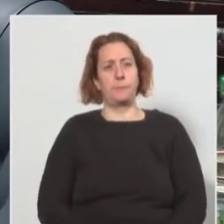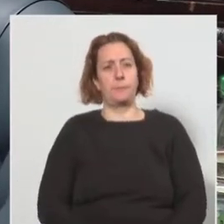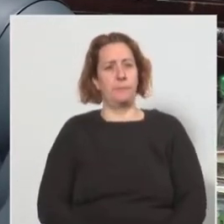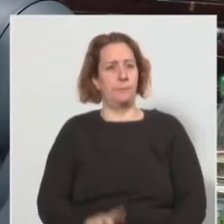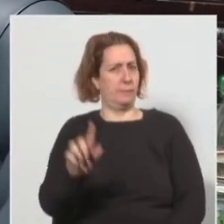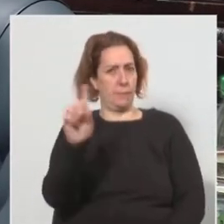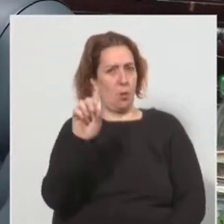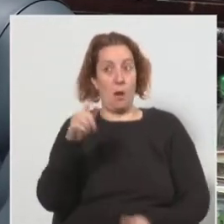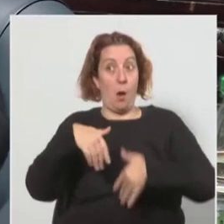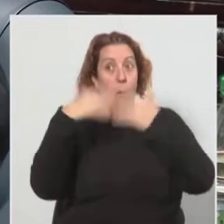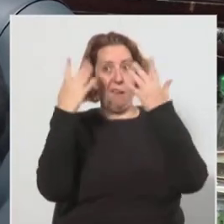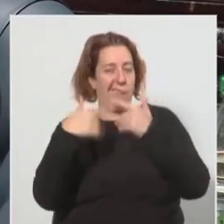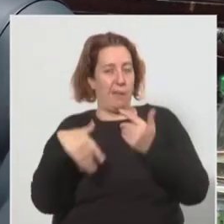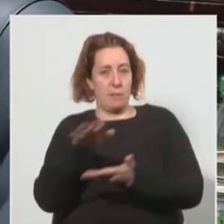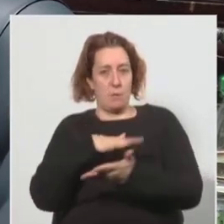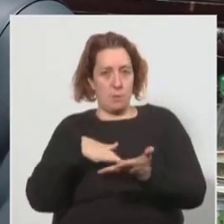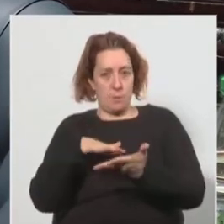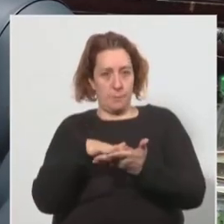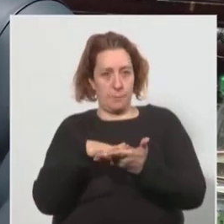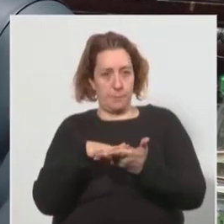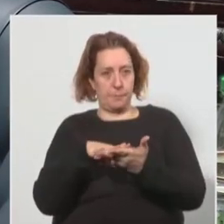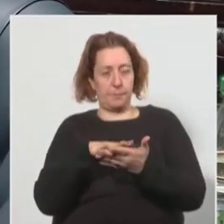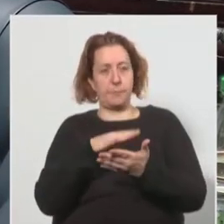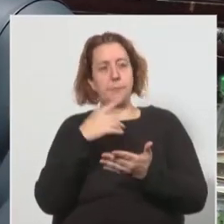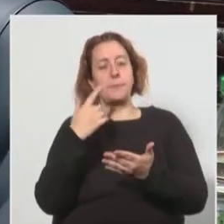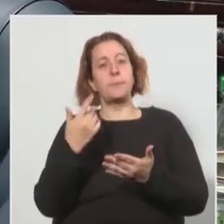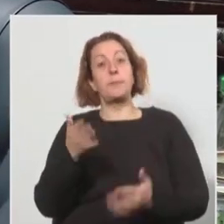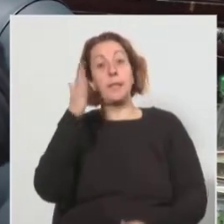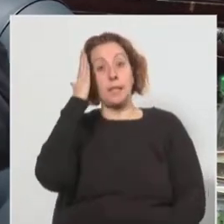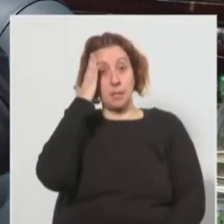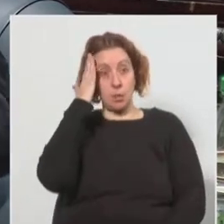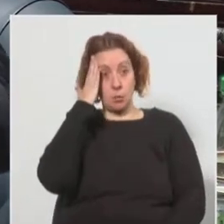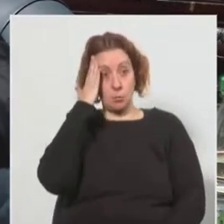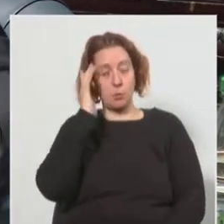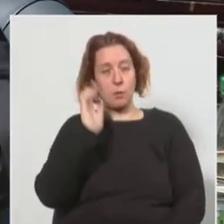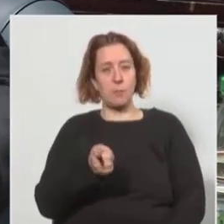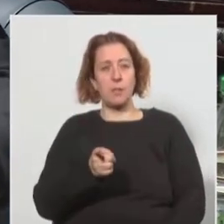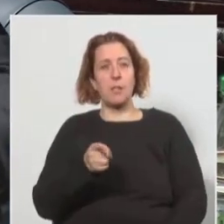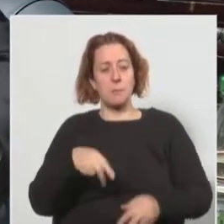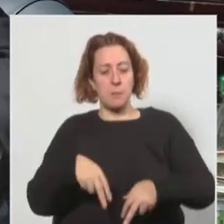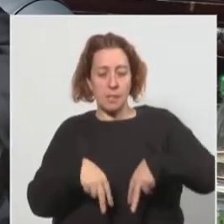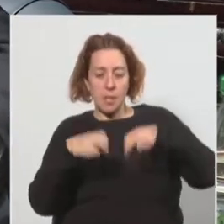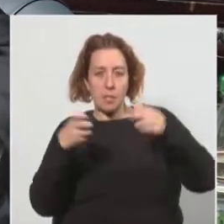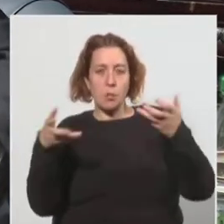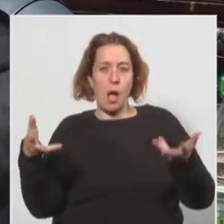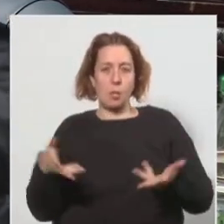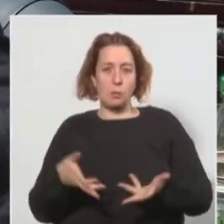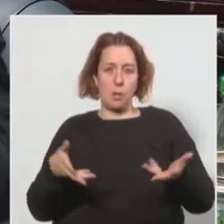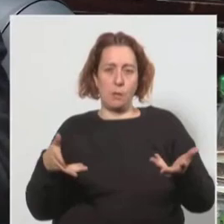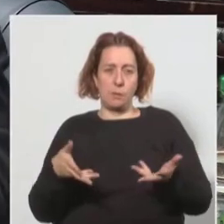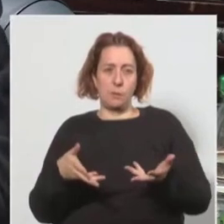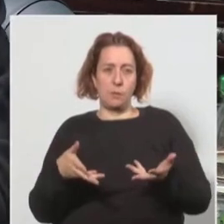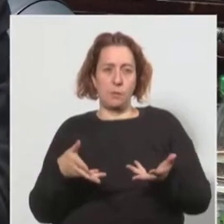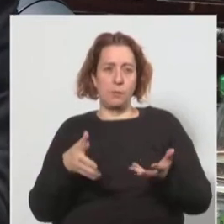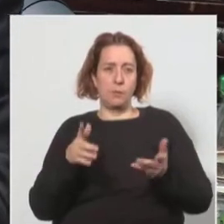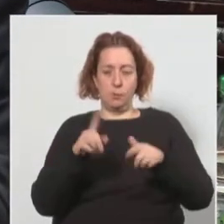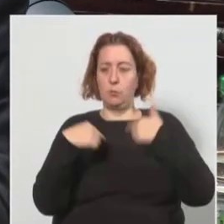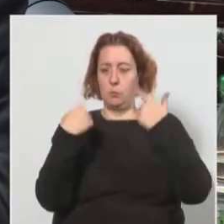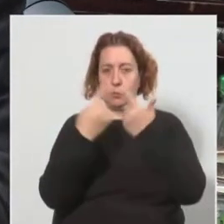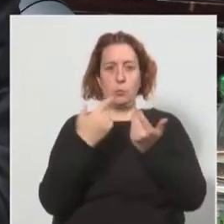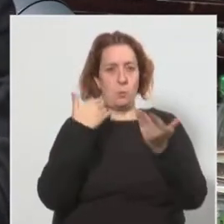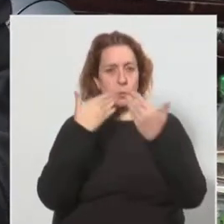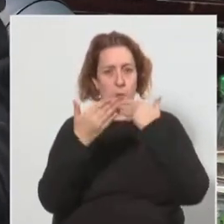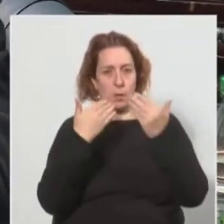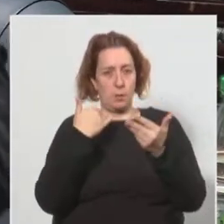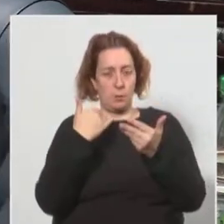No era cualquier caso. Y según se supo, la investigación actual a la que hacemos